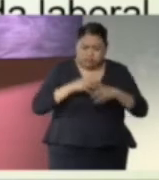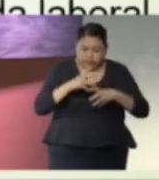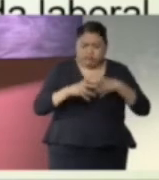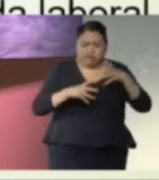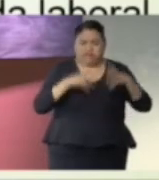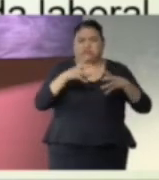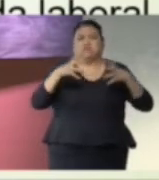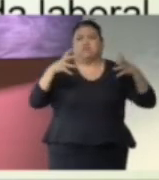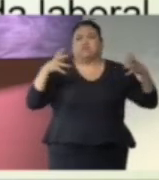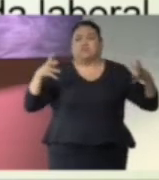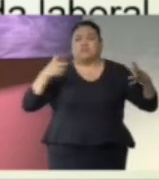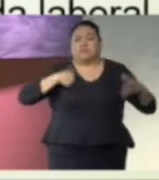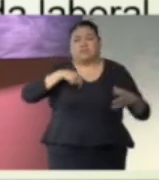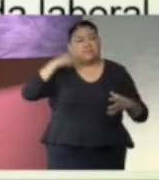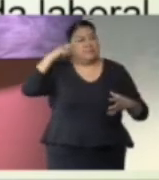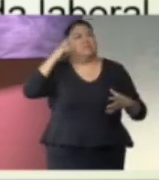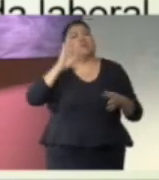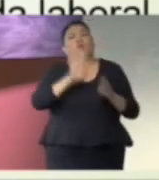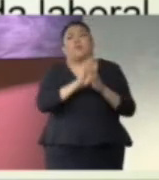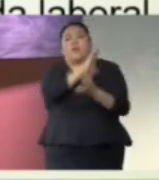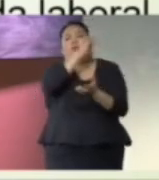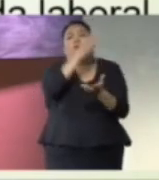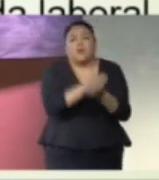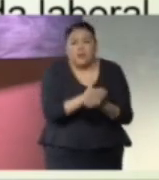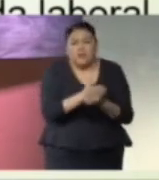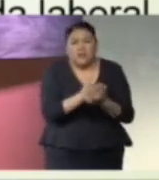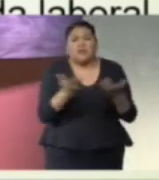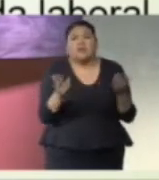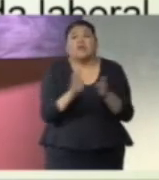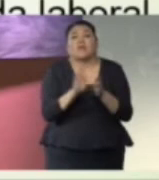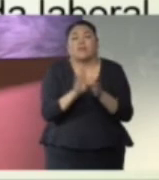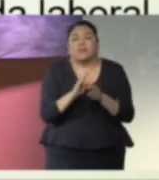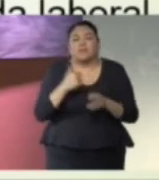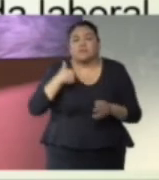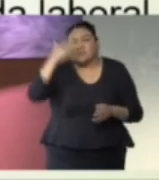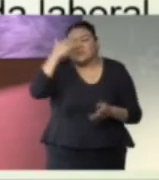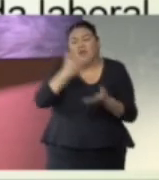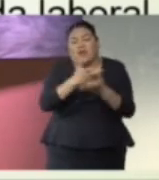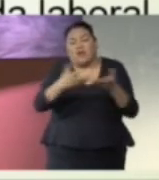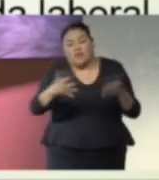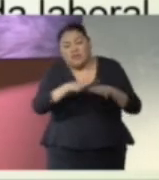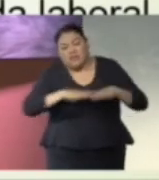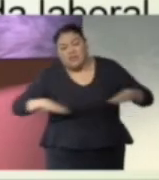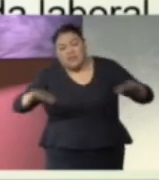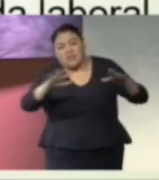cómo detener esto, porque la naturaleza está respondiendo,